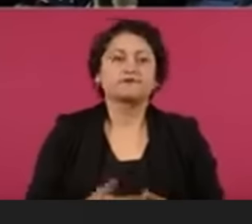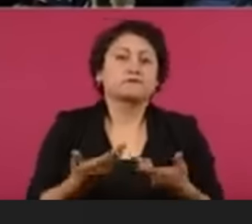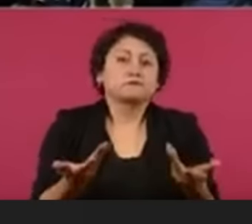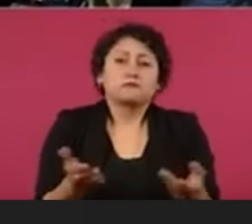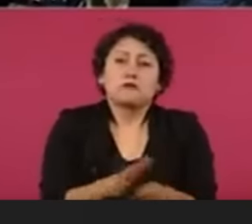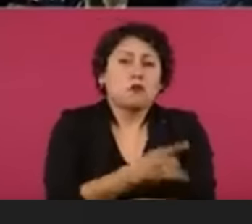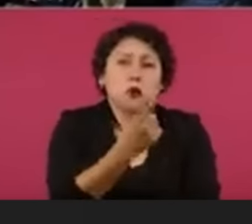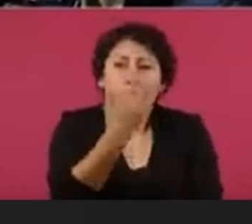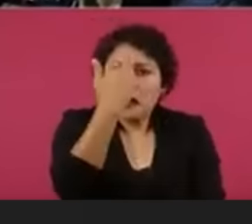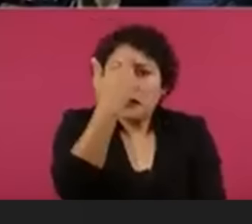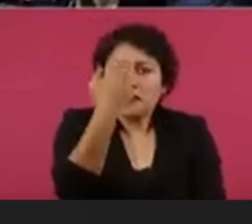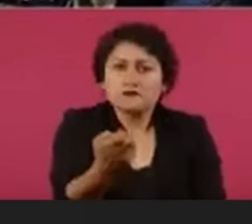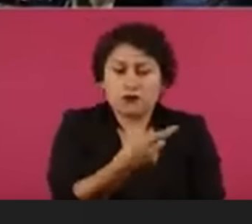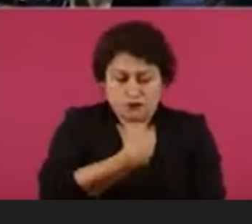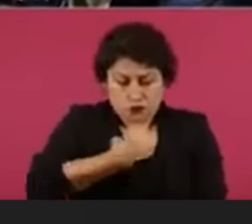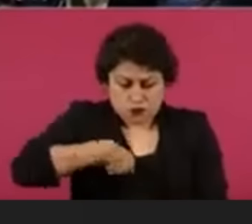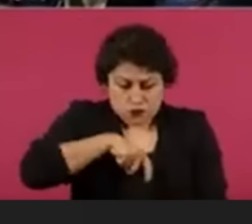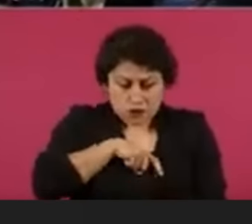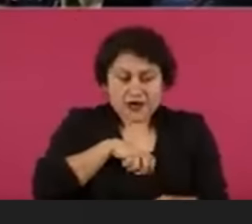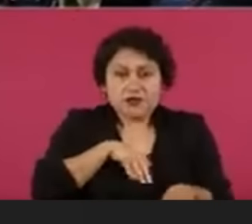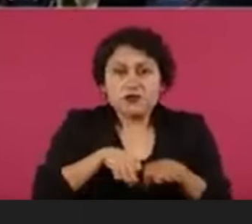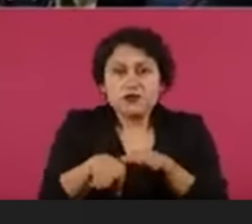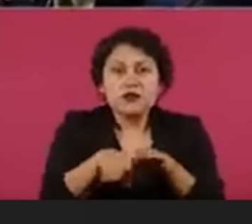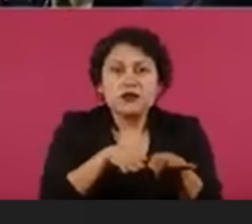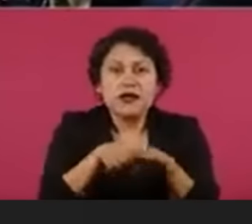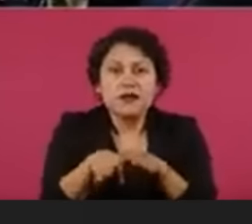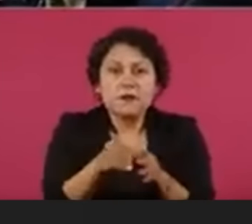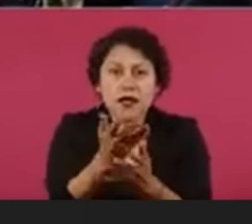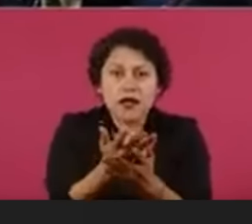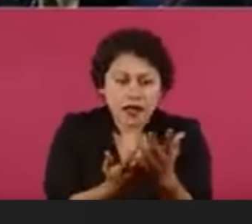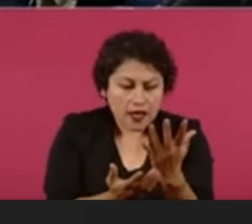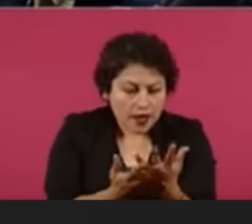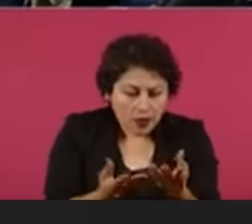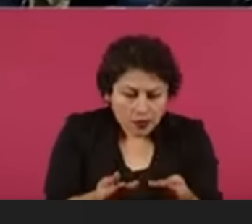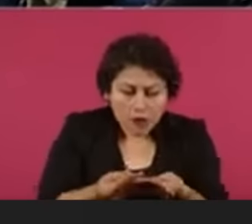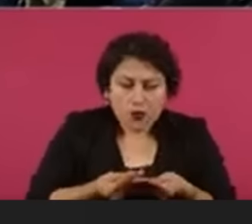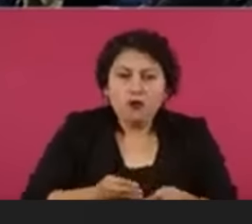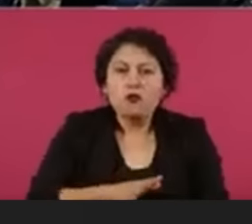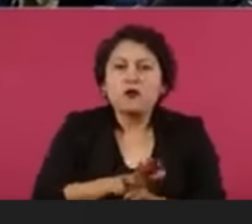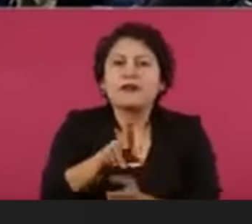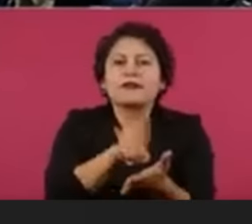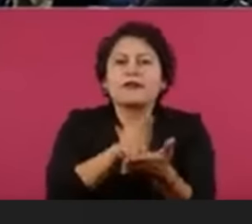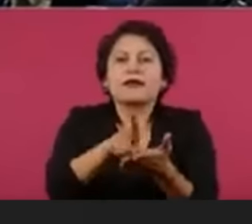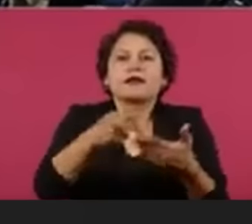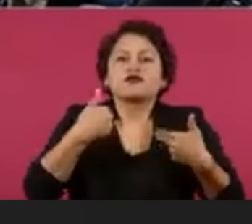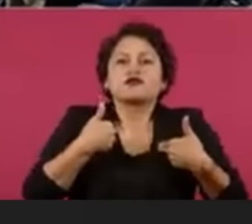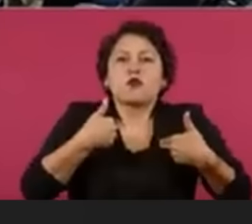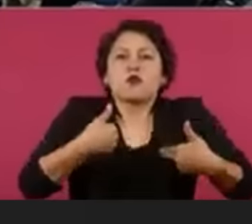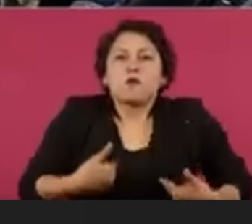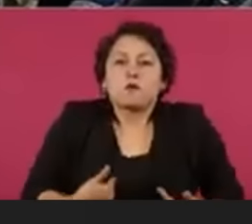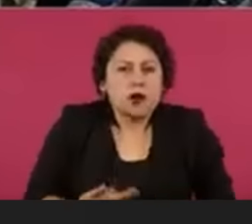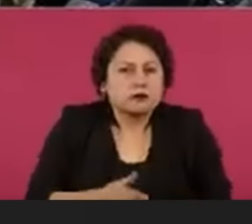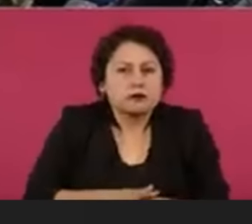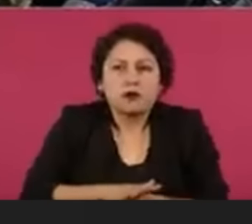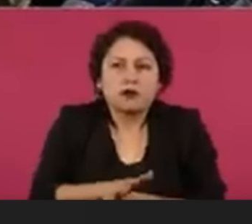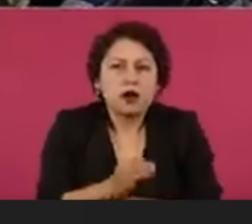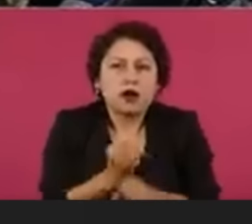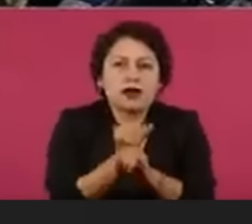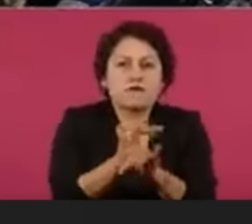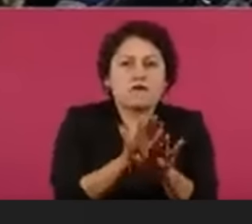trabajamos con un derecho humano, que es el derecho a saber. el derecho humano a la información, el derecho